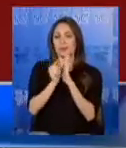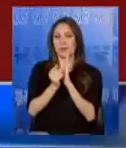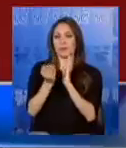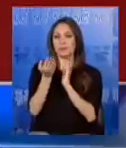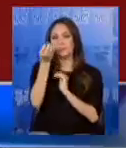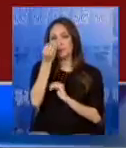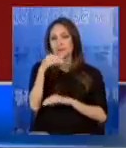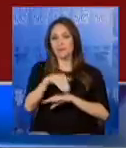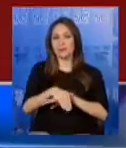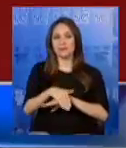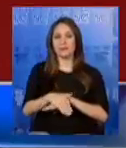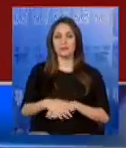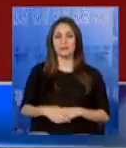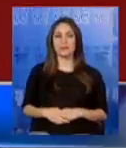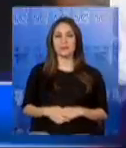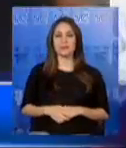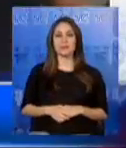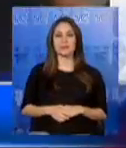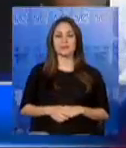tardes.